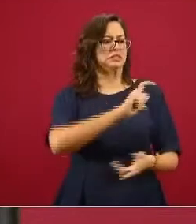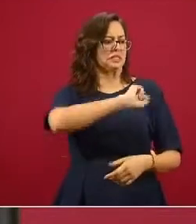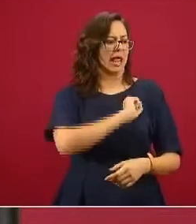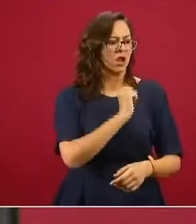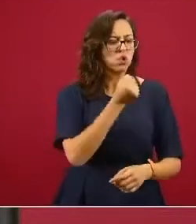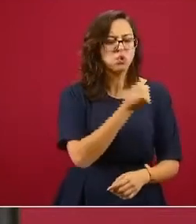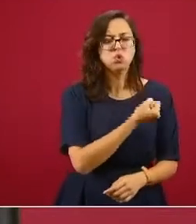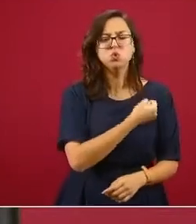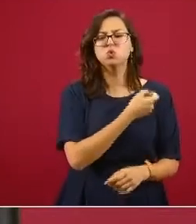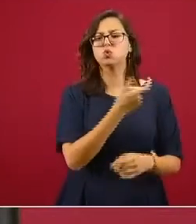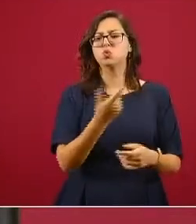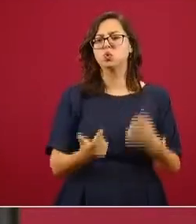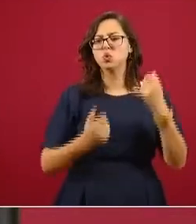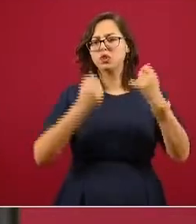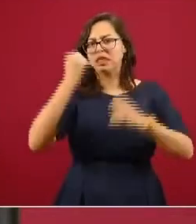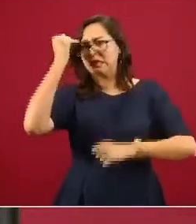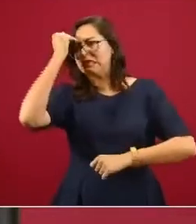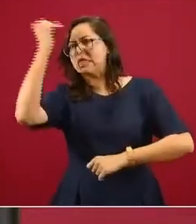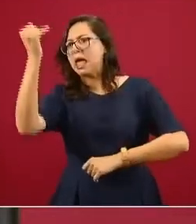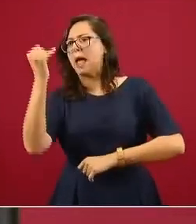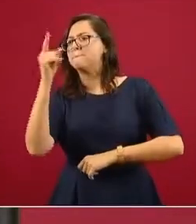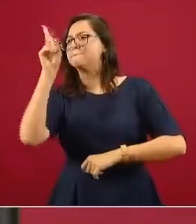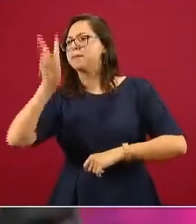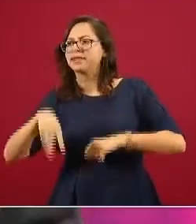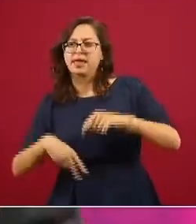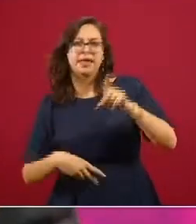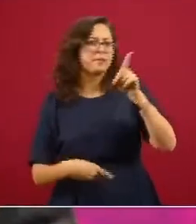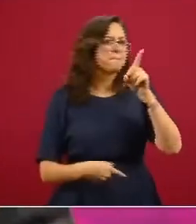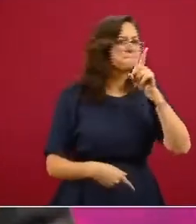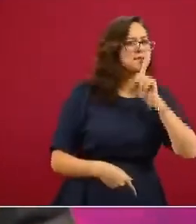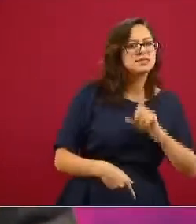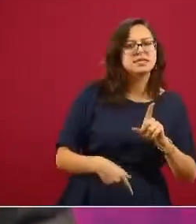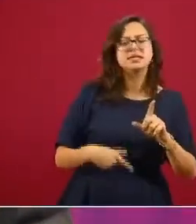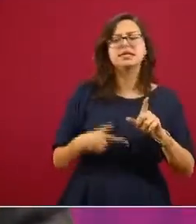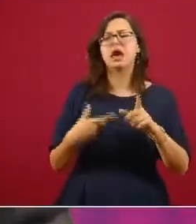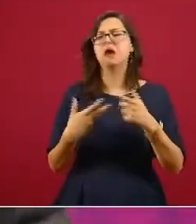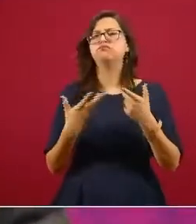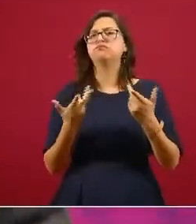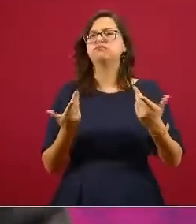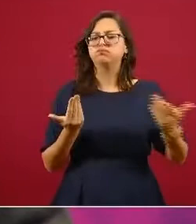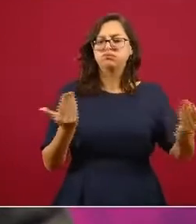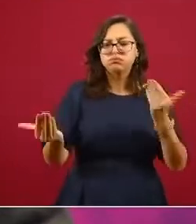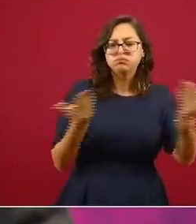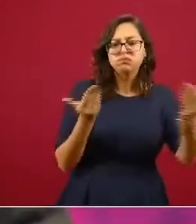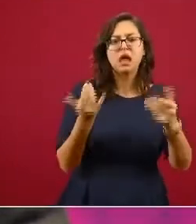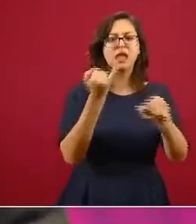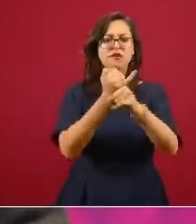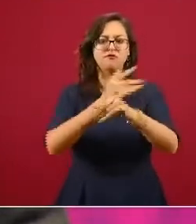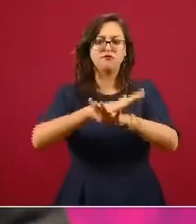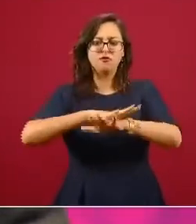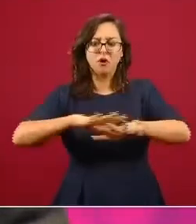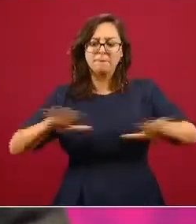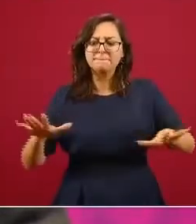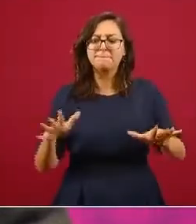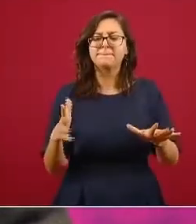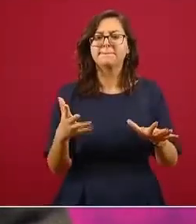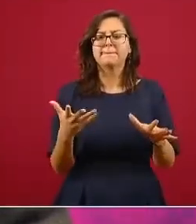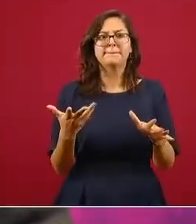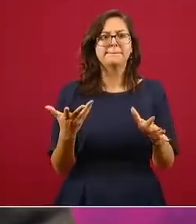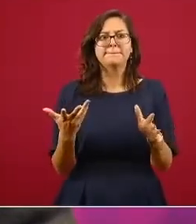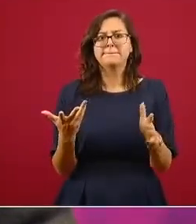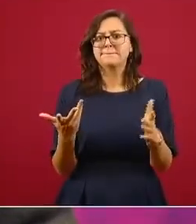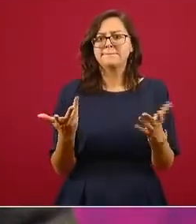salud, sobre mitos y realidades de esta epidemia, donde puede haber información